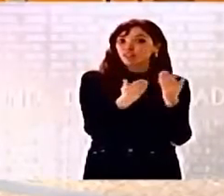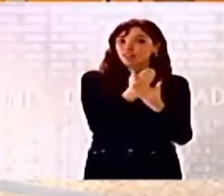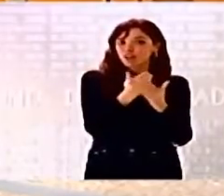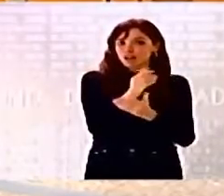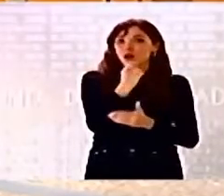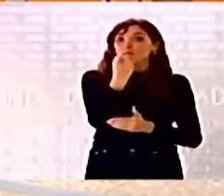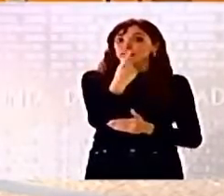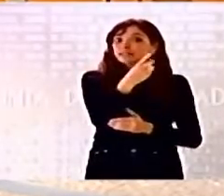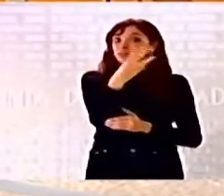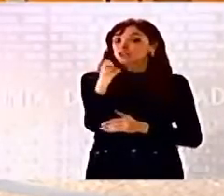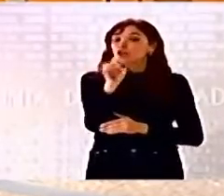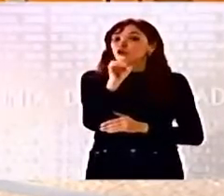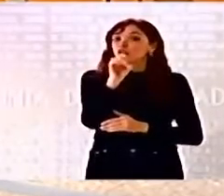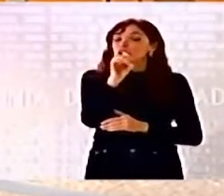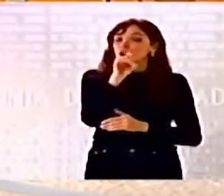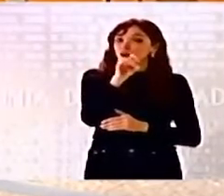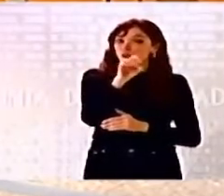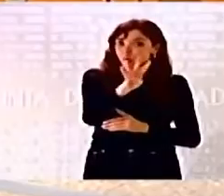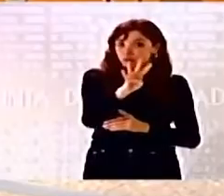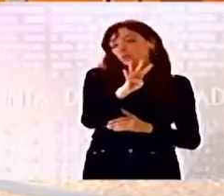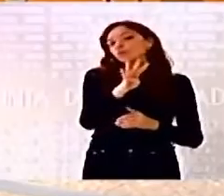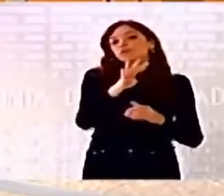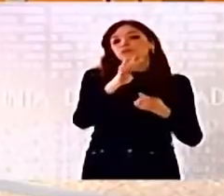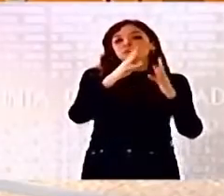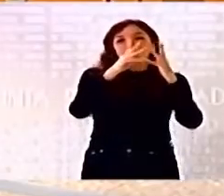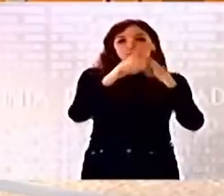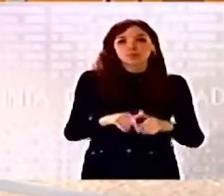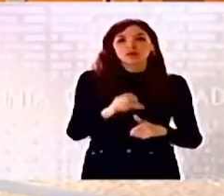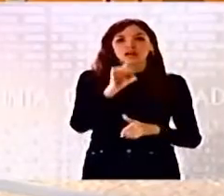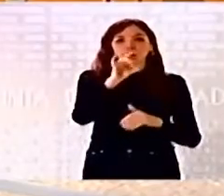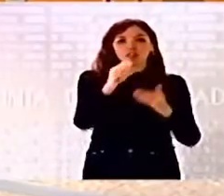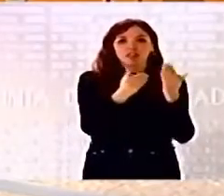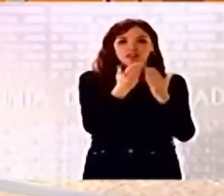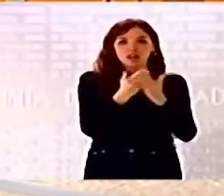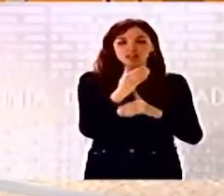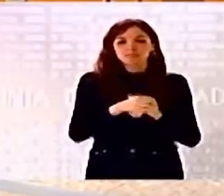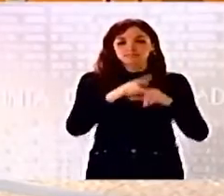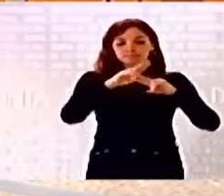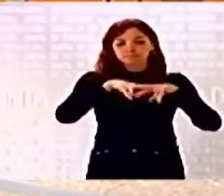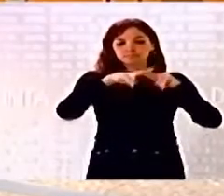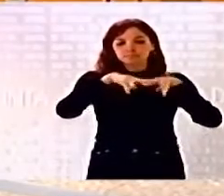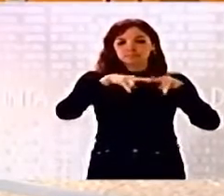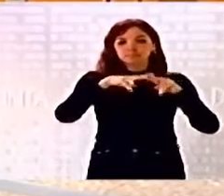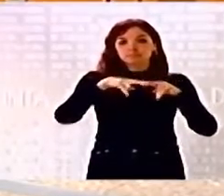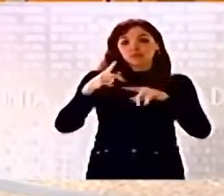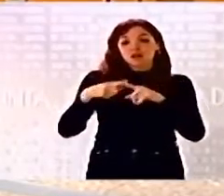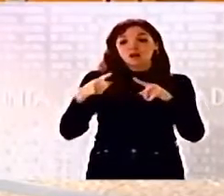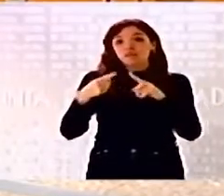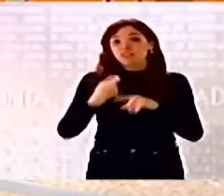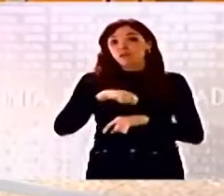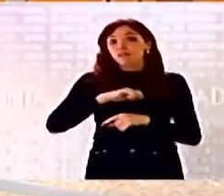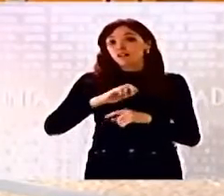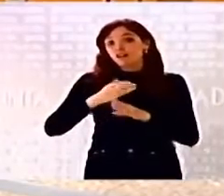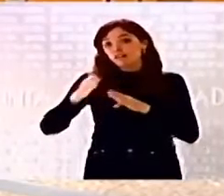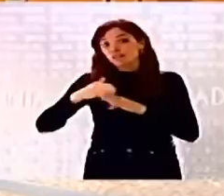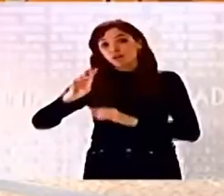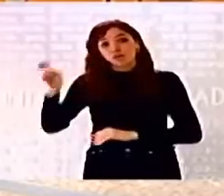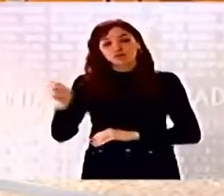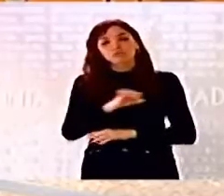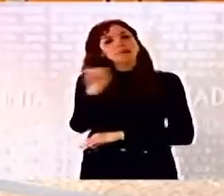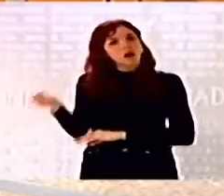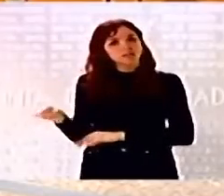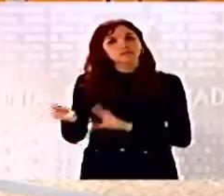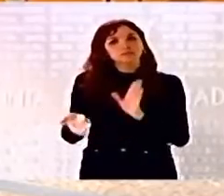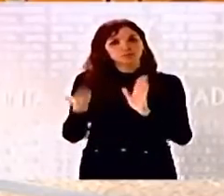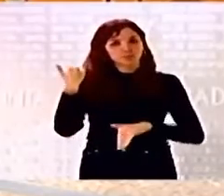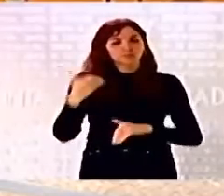por cada 100.000 habitantes, por encima de la media española. Dio